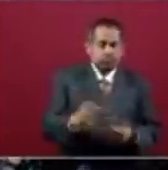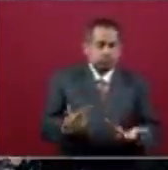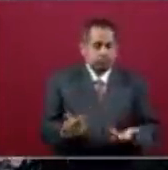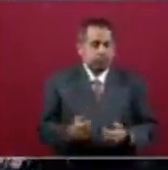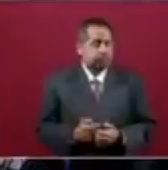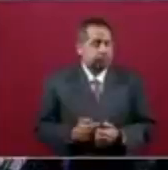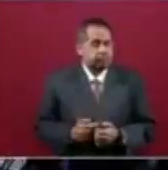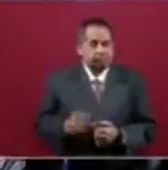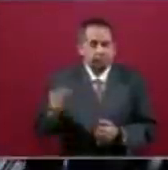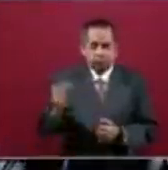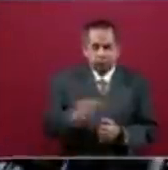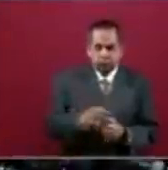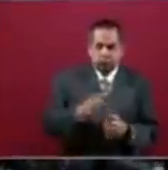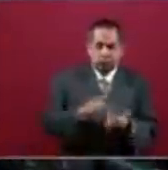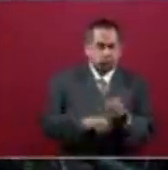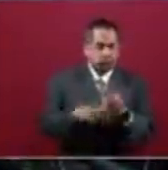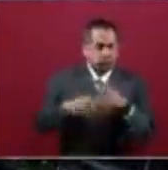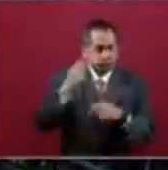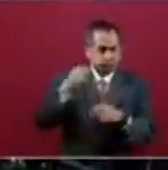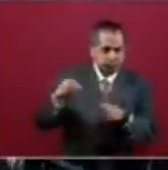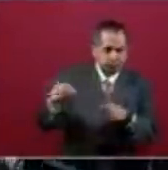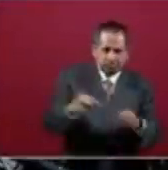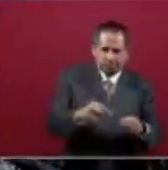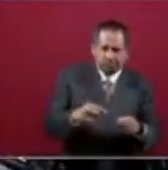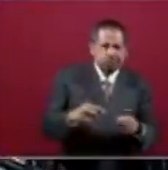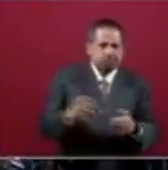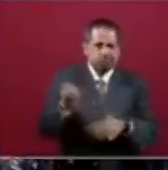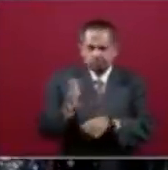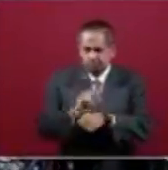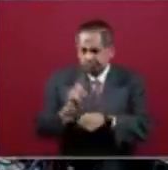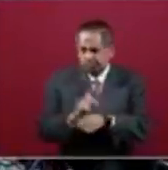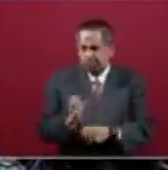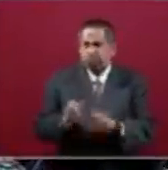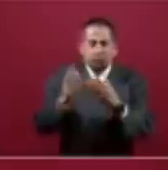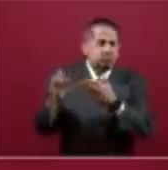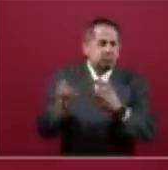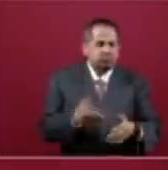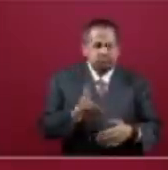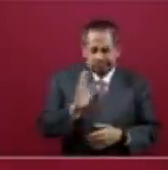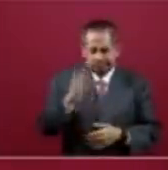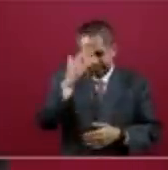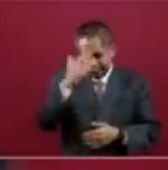están entrando con combustible diariamente